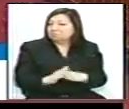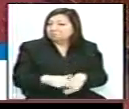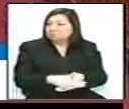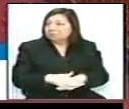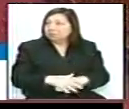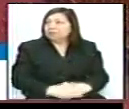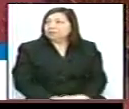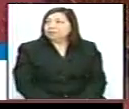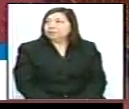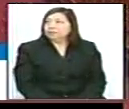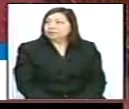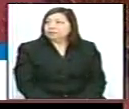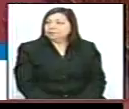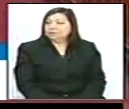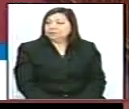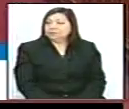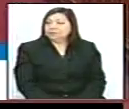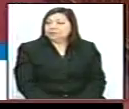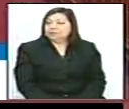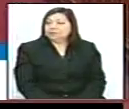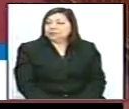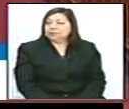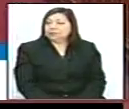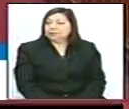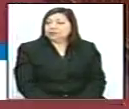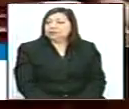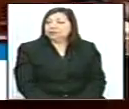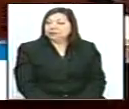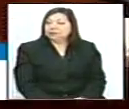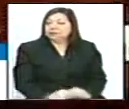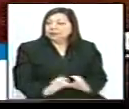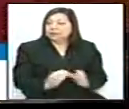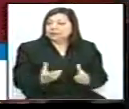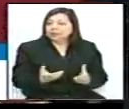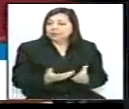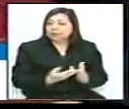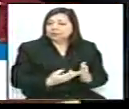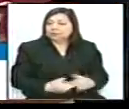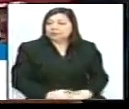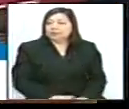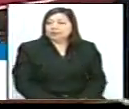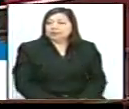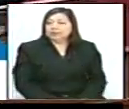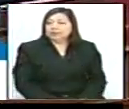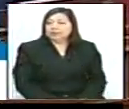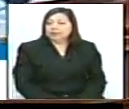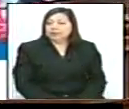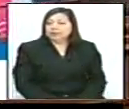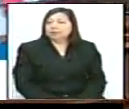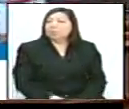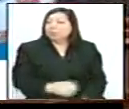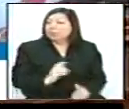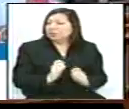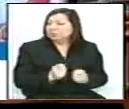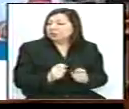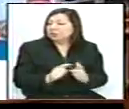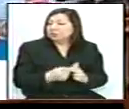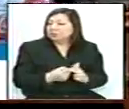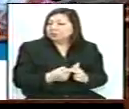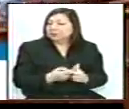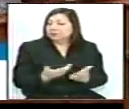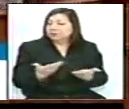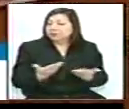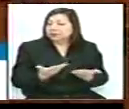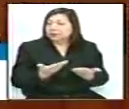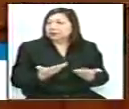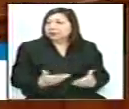señor oficial mayor del Congreso de la República, antes de poder dar inicio